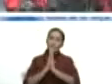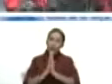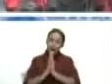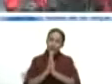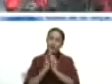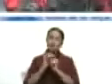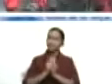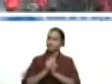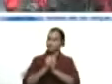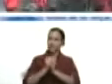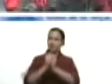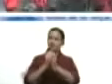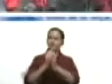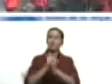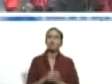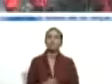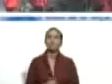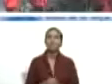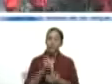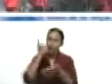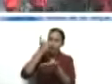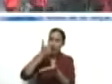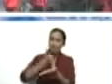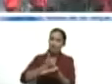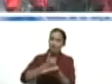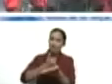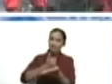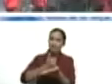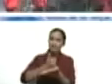oración, amén.